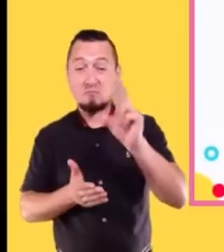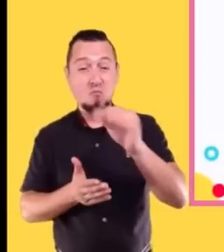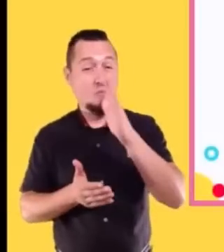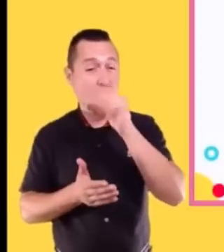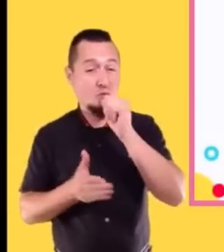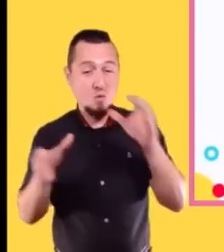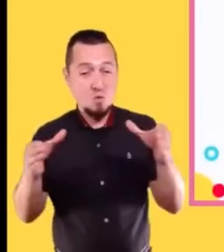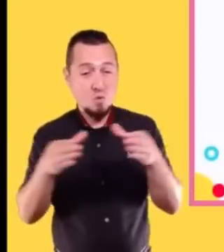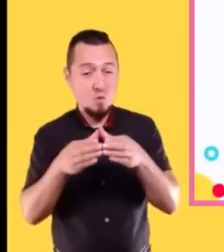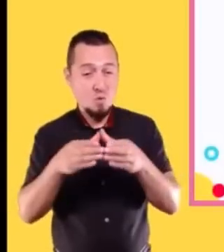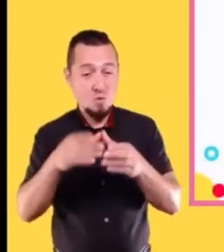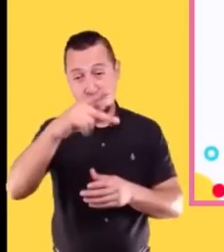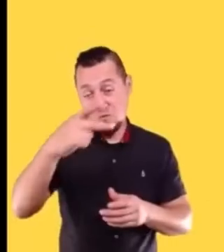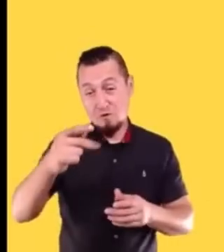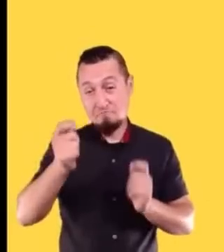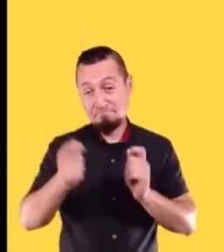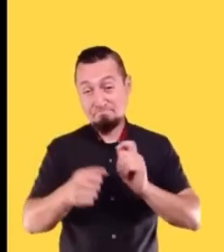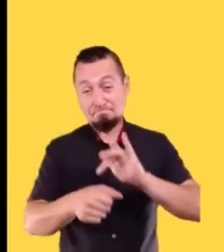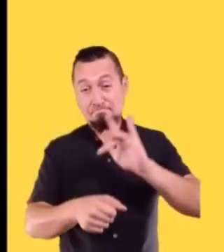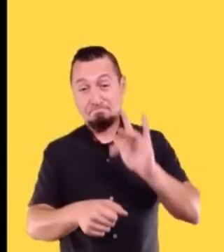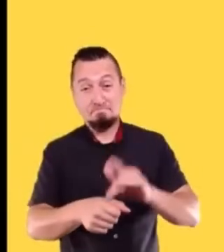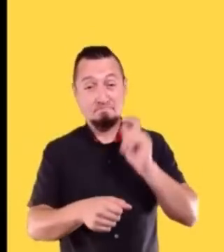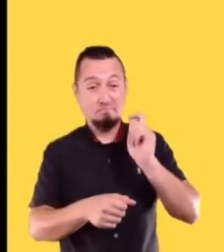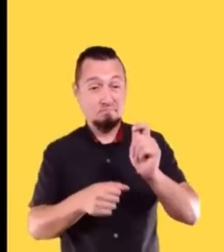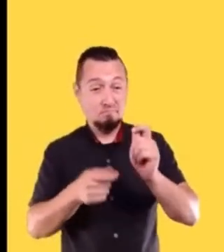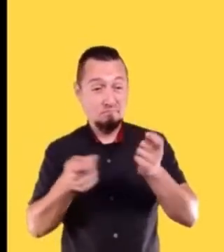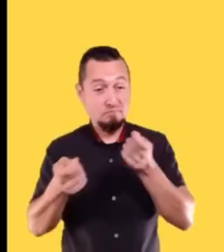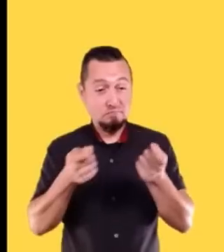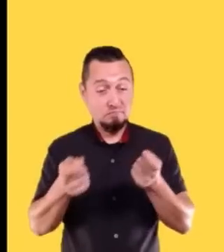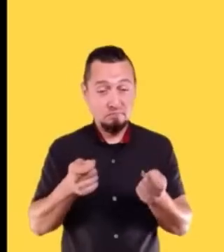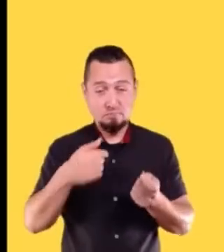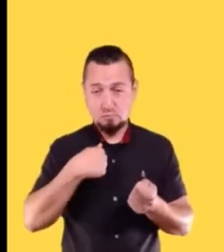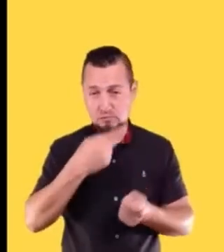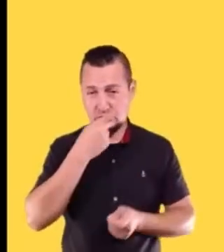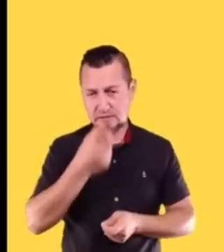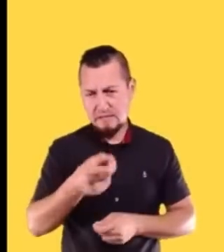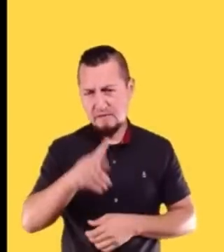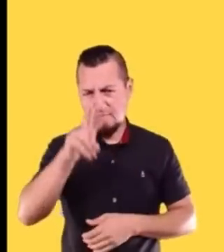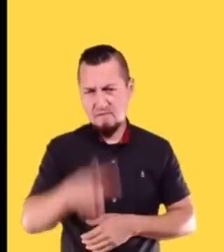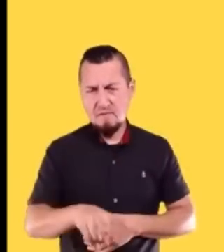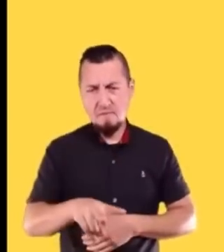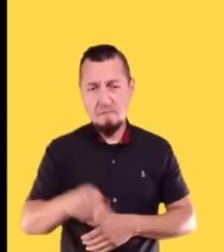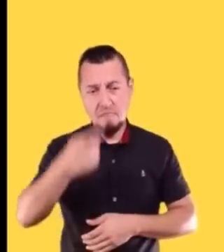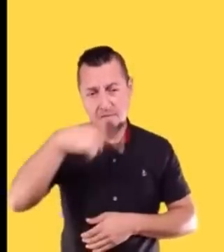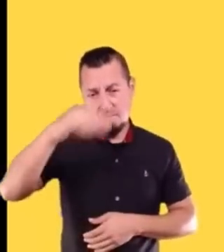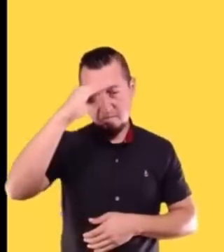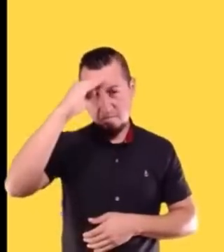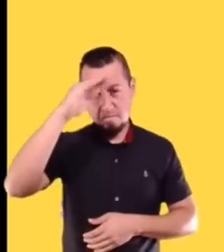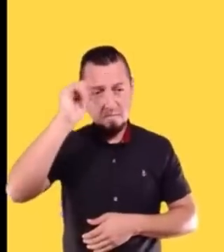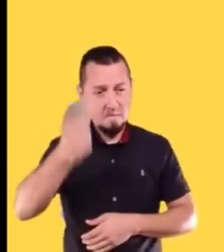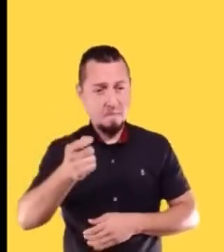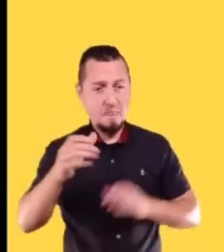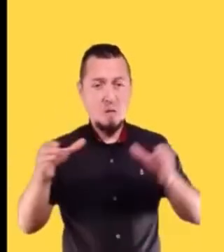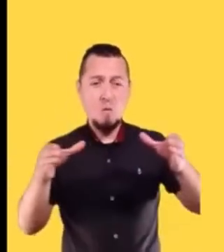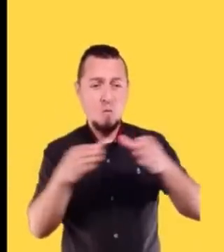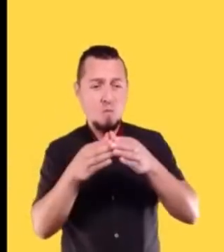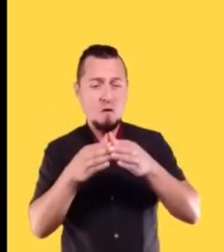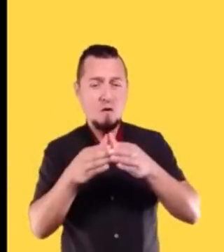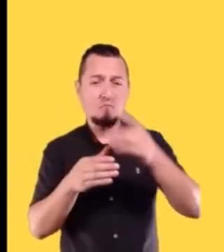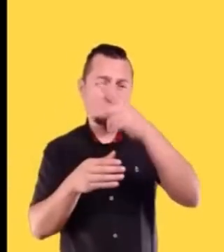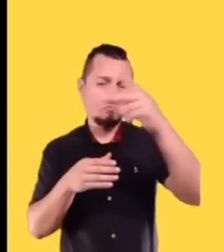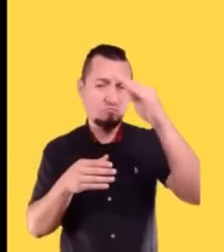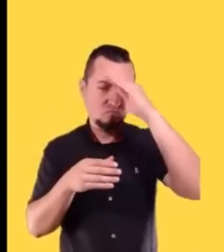porque también es parte de la polémica. Y lo decimos de esta manera: para que cada comunidad educativa defina desde su